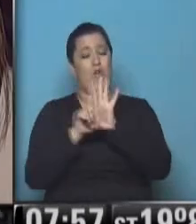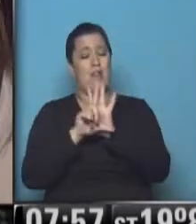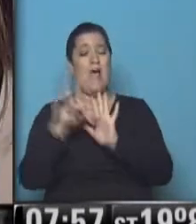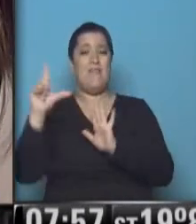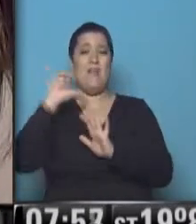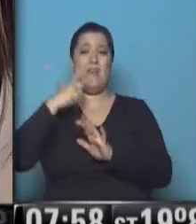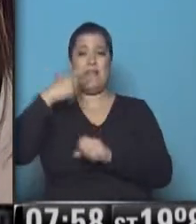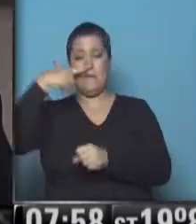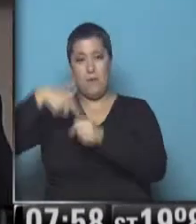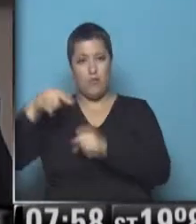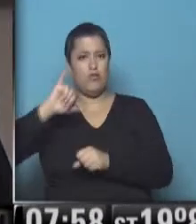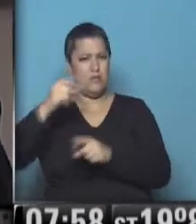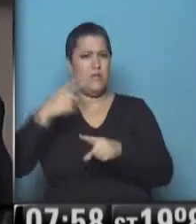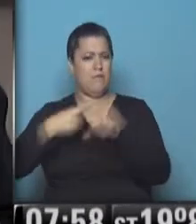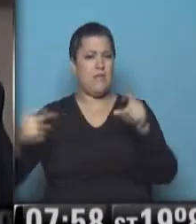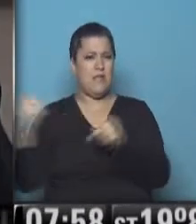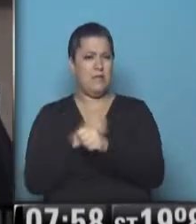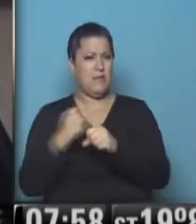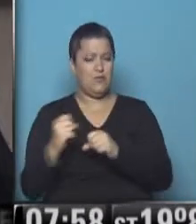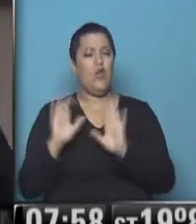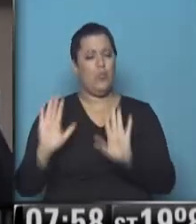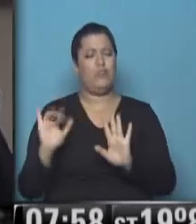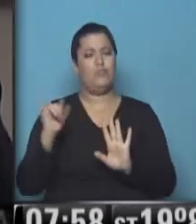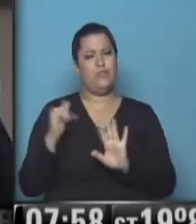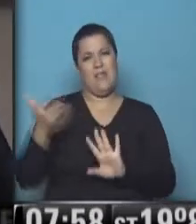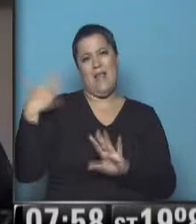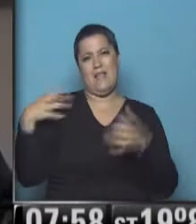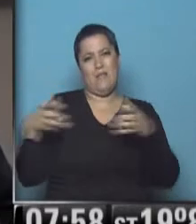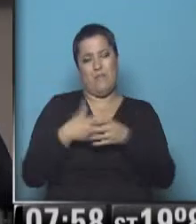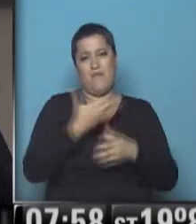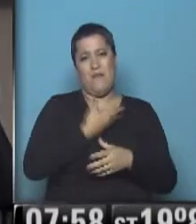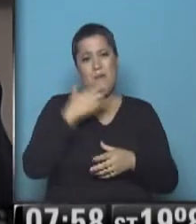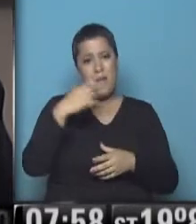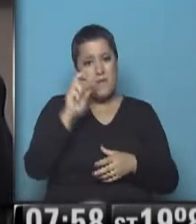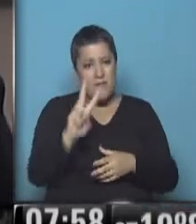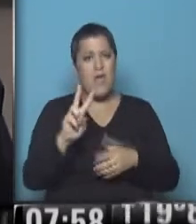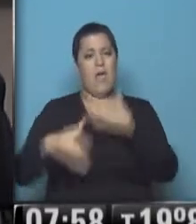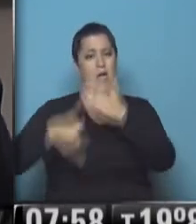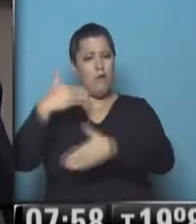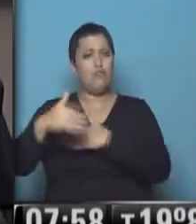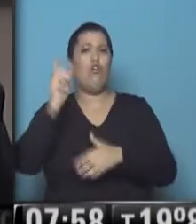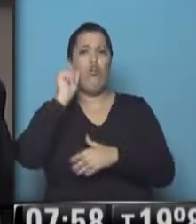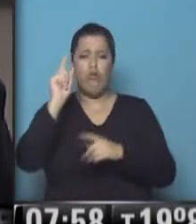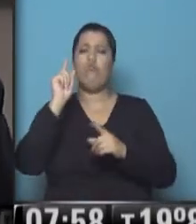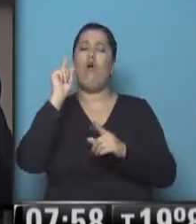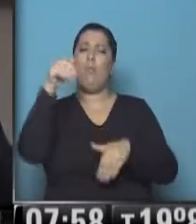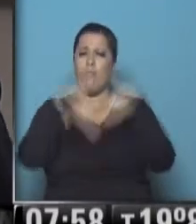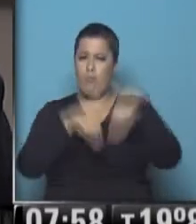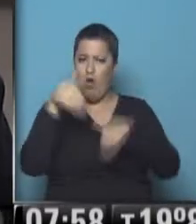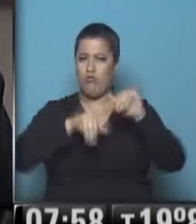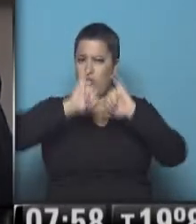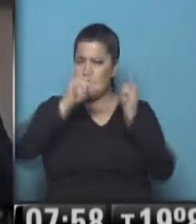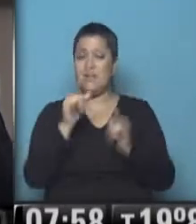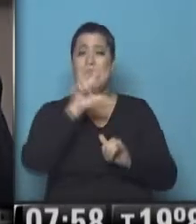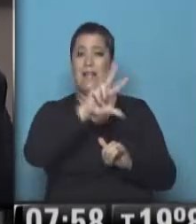ya tiene media sanción tiene media sanción y tal como lo preveía el frente para la victoria avanzó logró los números necesarios los números